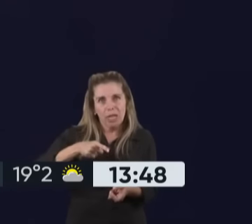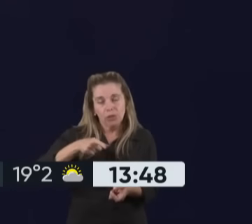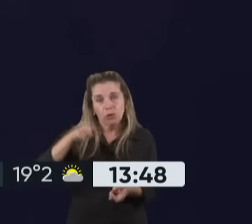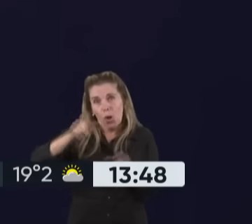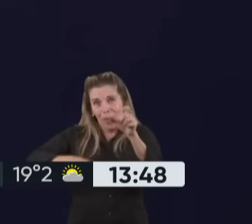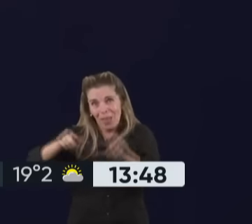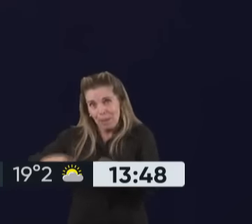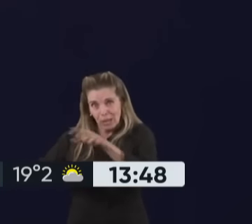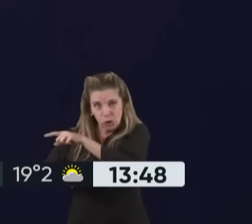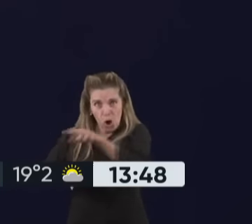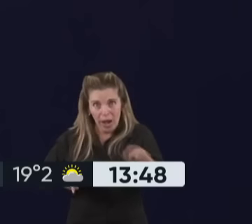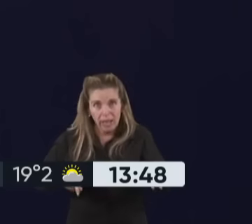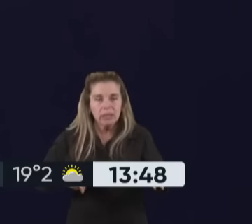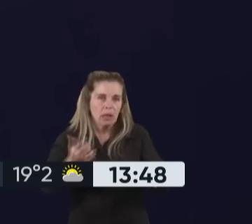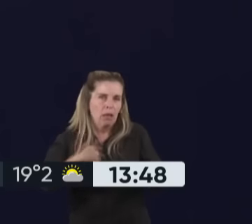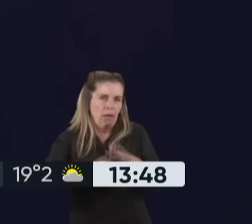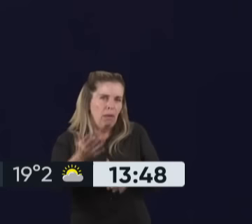lisoform,